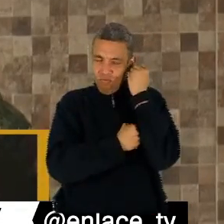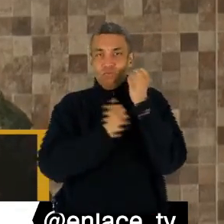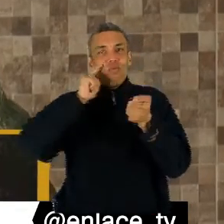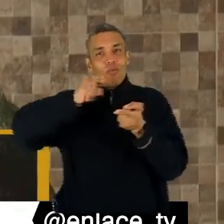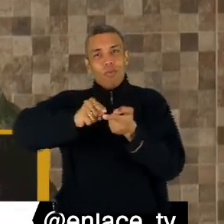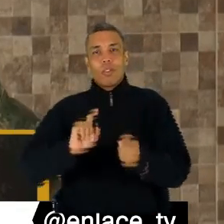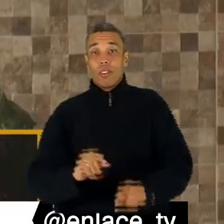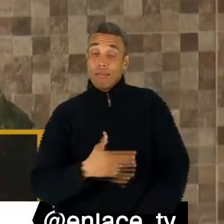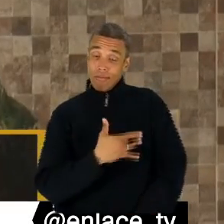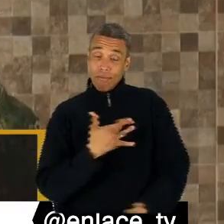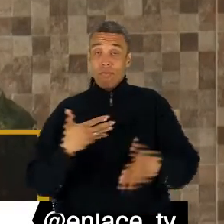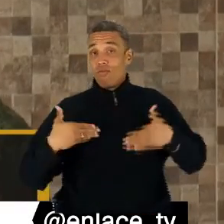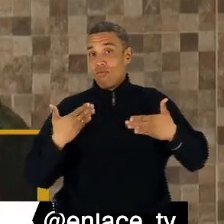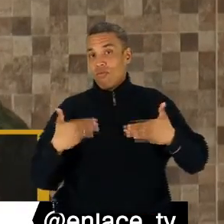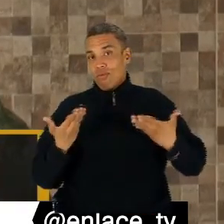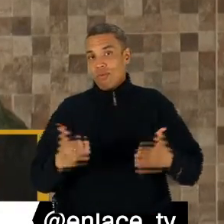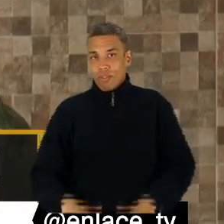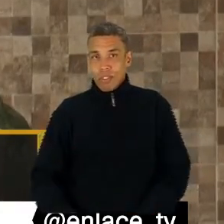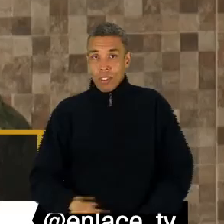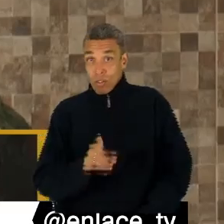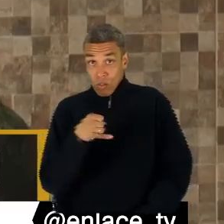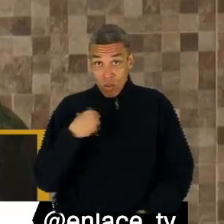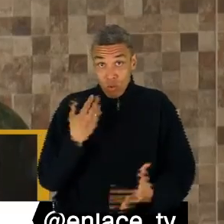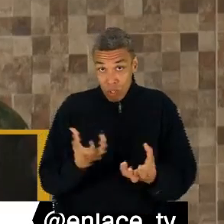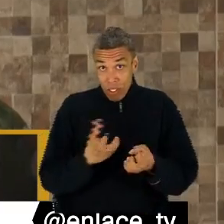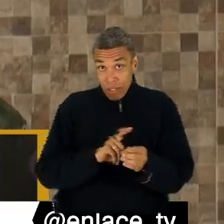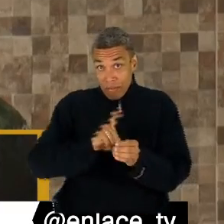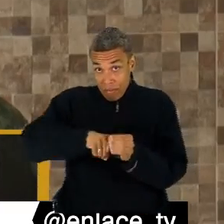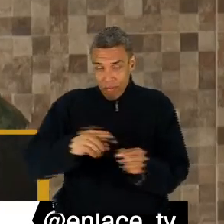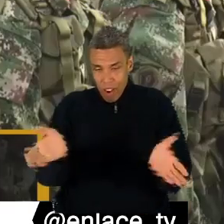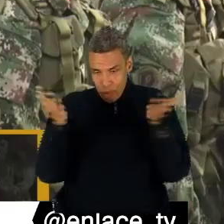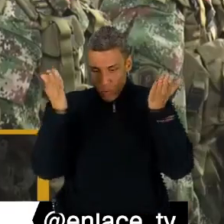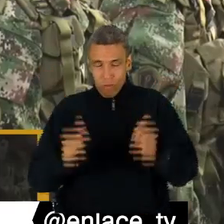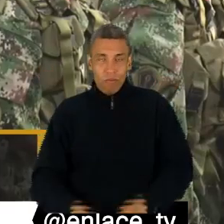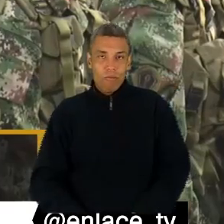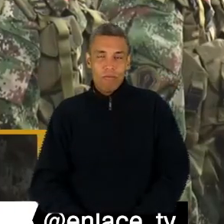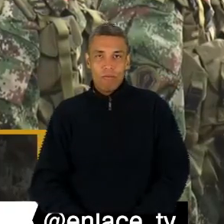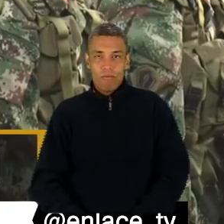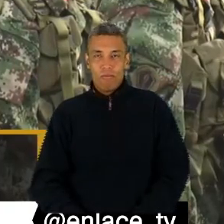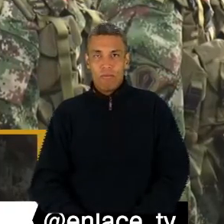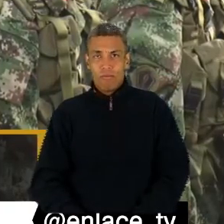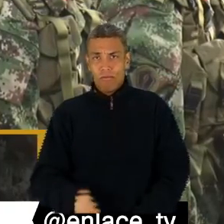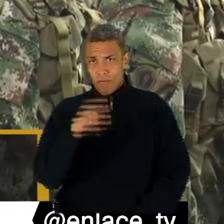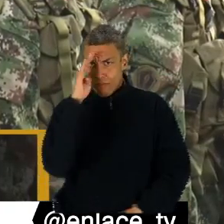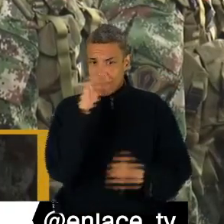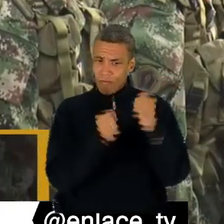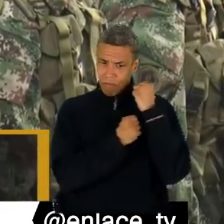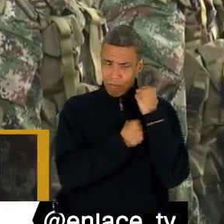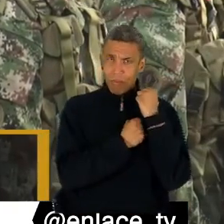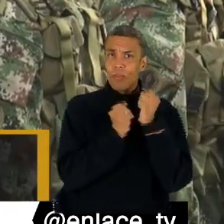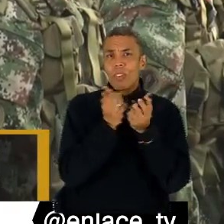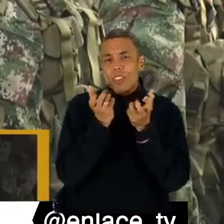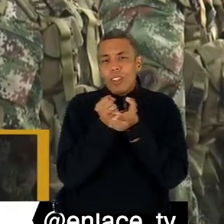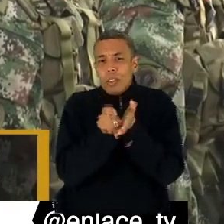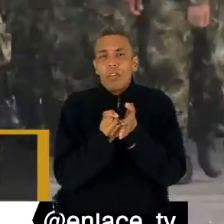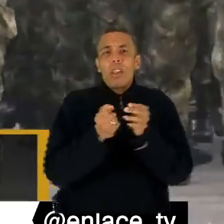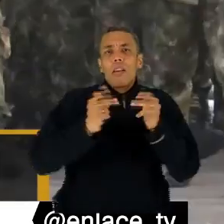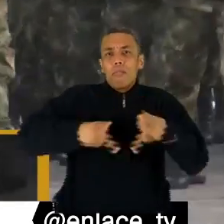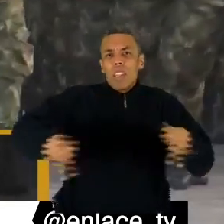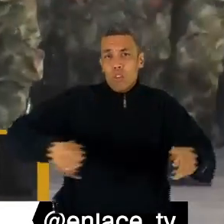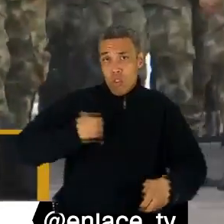orgullo, y por eso la invitación para que hagan parte del curso número 99 de suboficiales. El Ejército Nacional está interesado en la formación de quienes tendrán